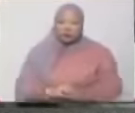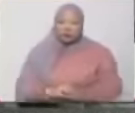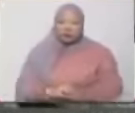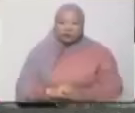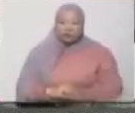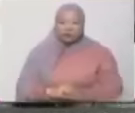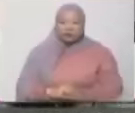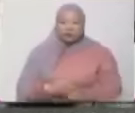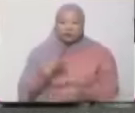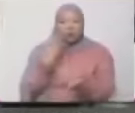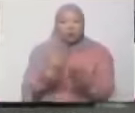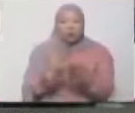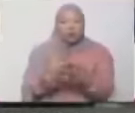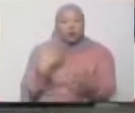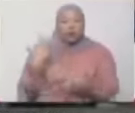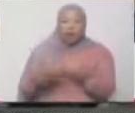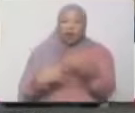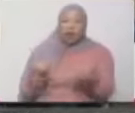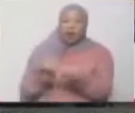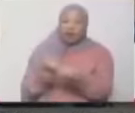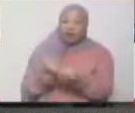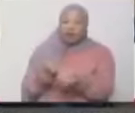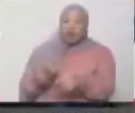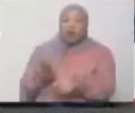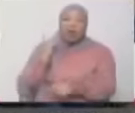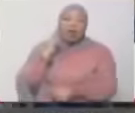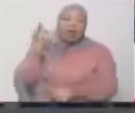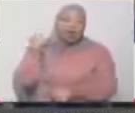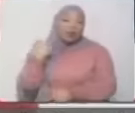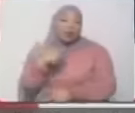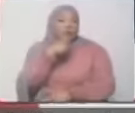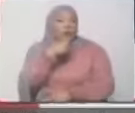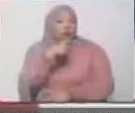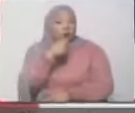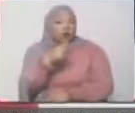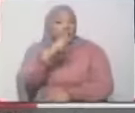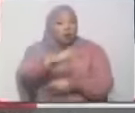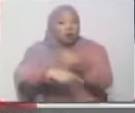la propuesta que le tenemos. En la anterior consulta votaron